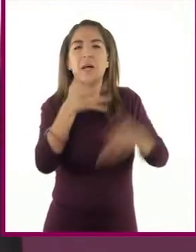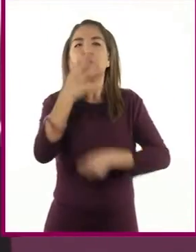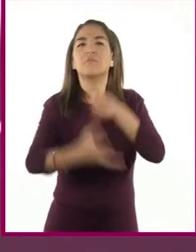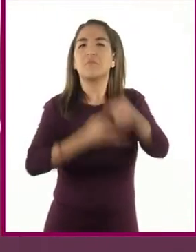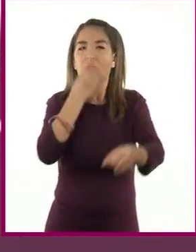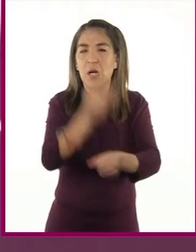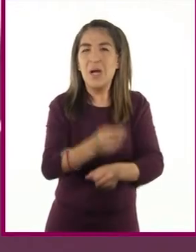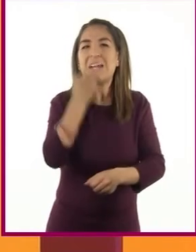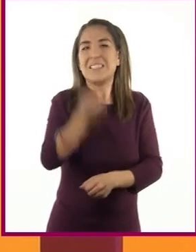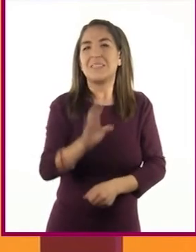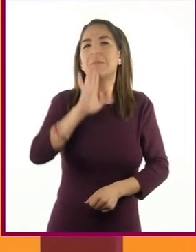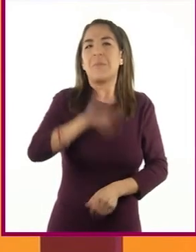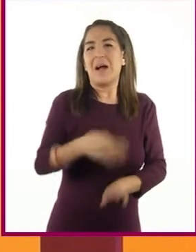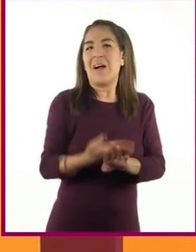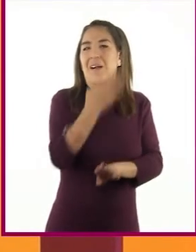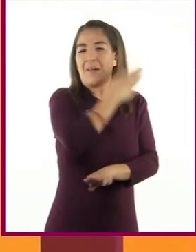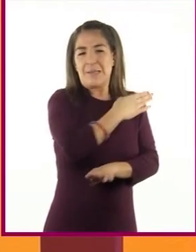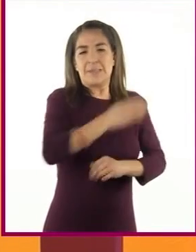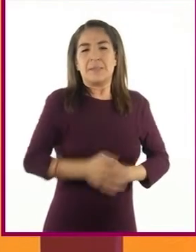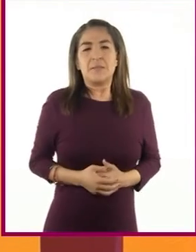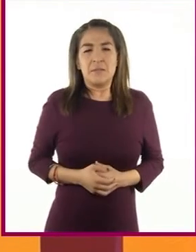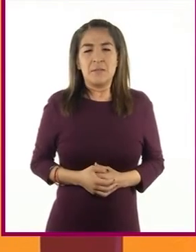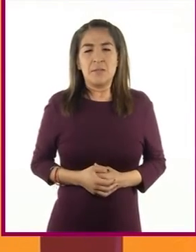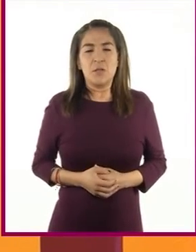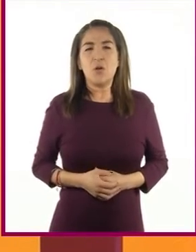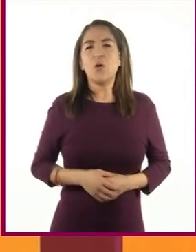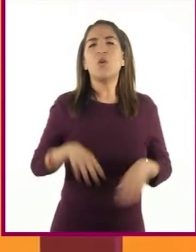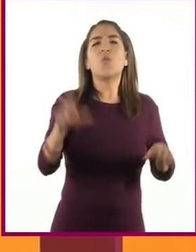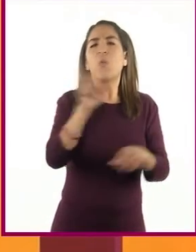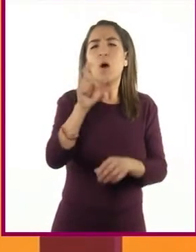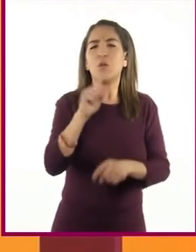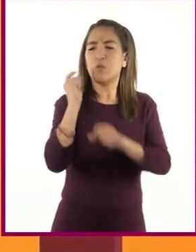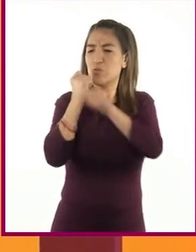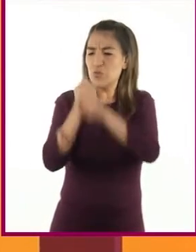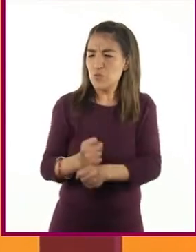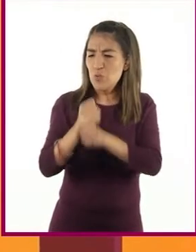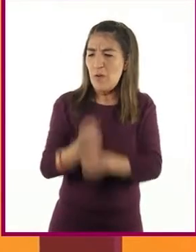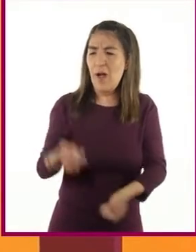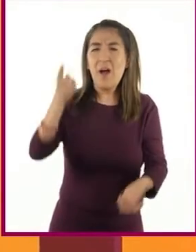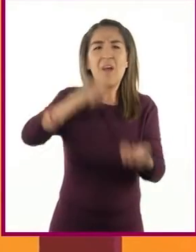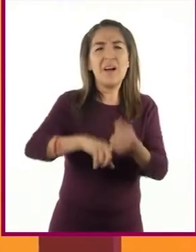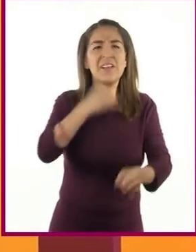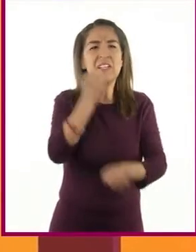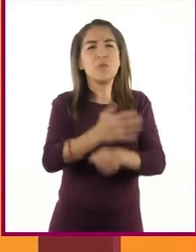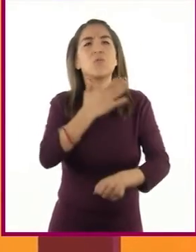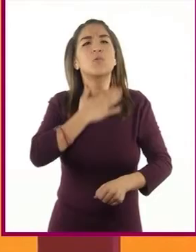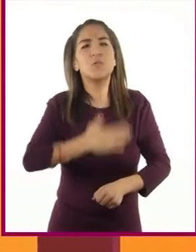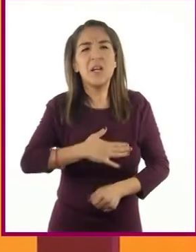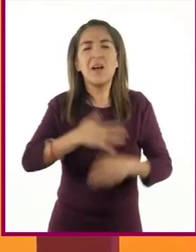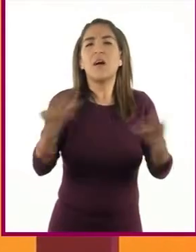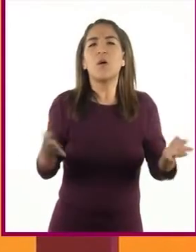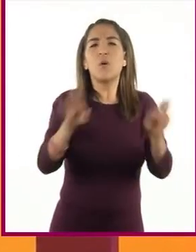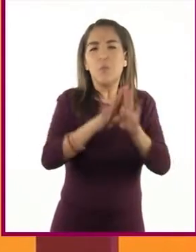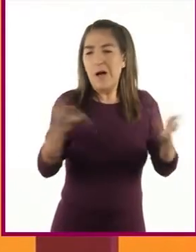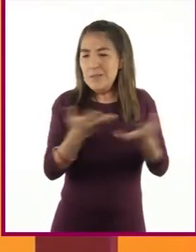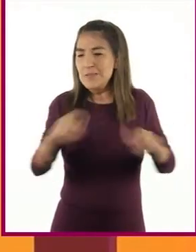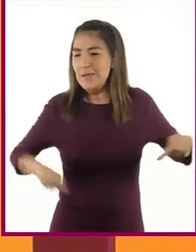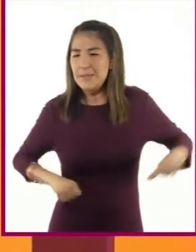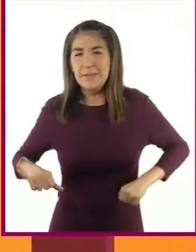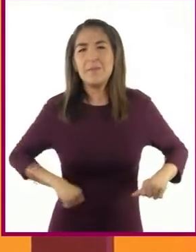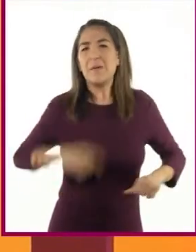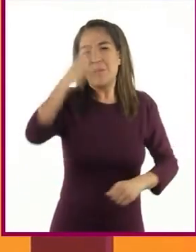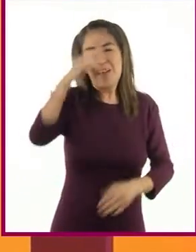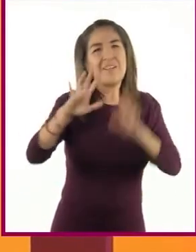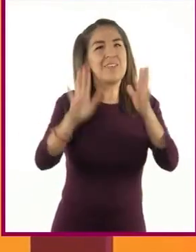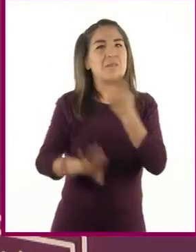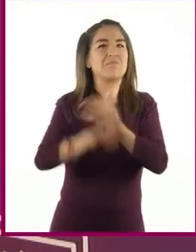mal causado. ¿Qué hacer cuando se sufre una injusticia o qué acciones podemos tomar para evitar actos